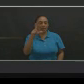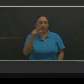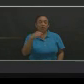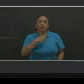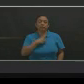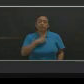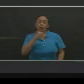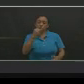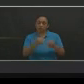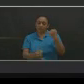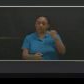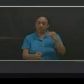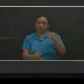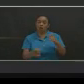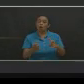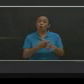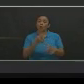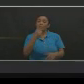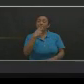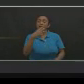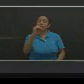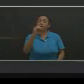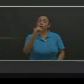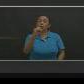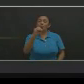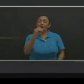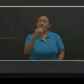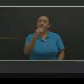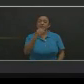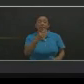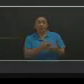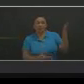terminar. El hijo pródigo.